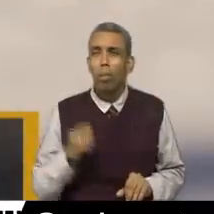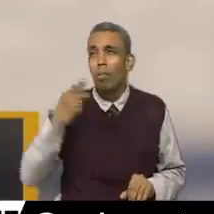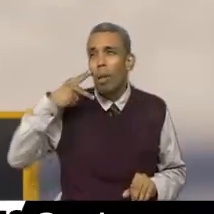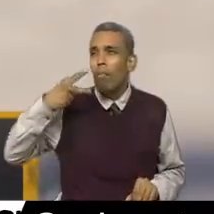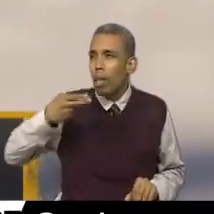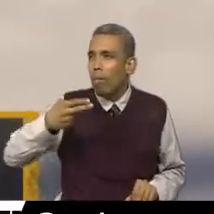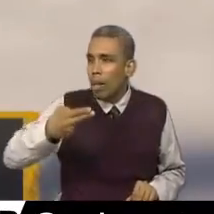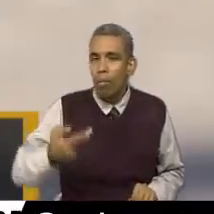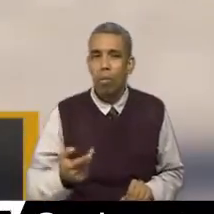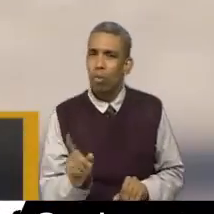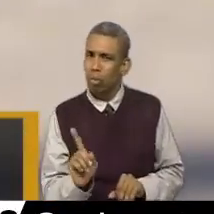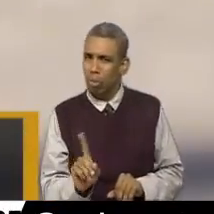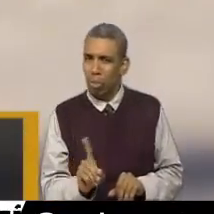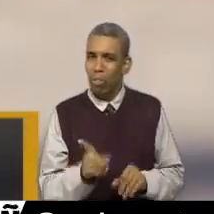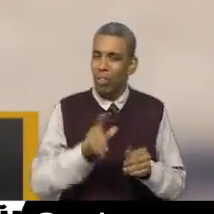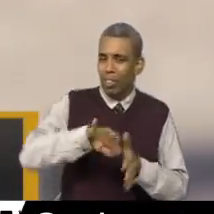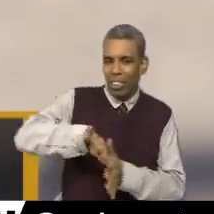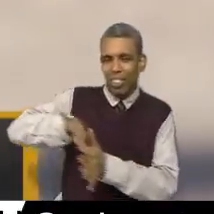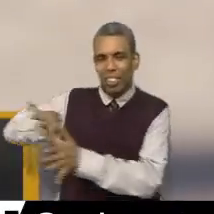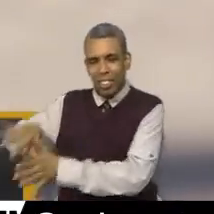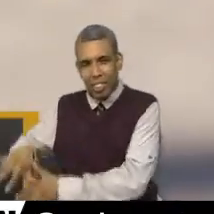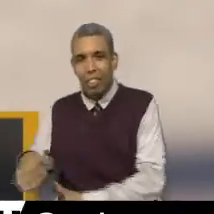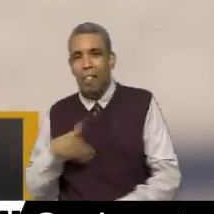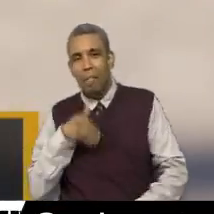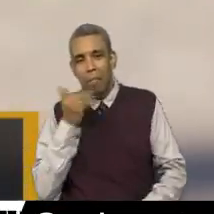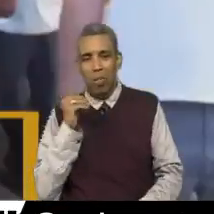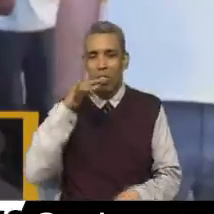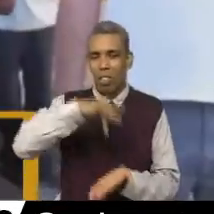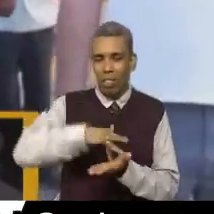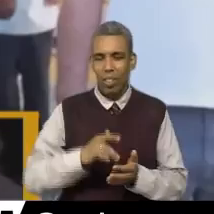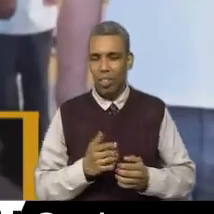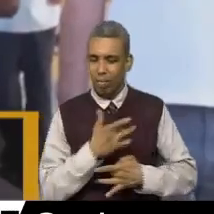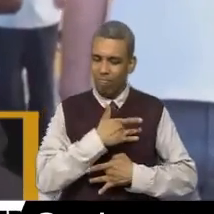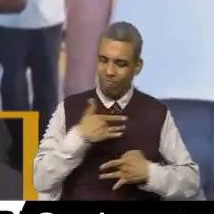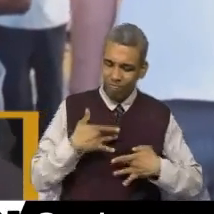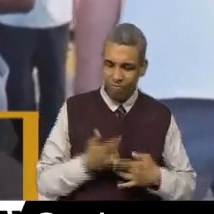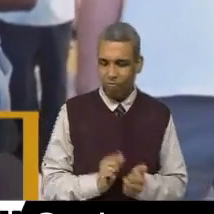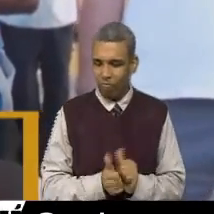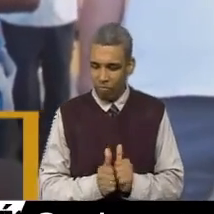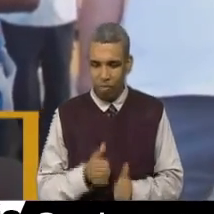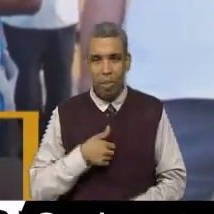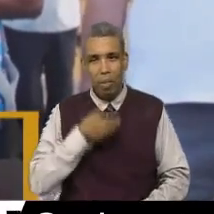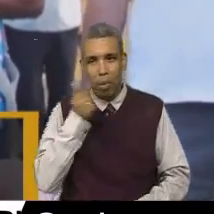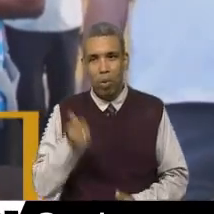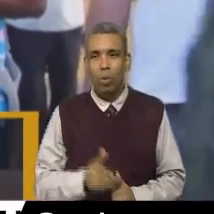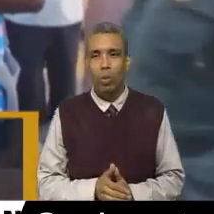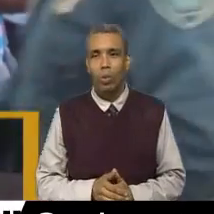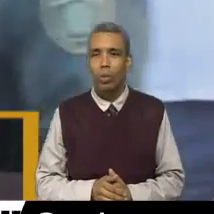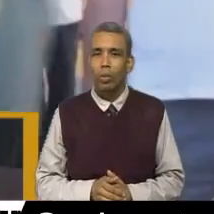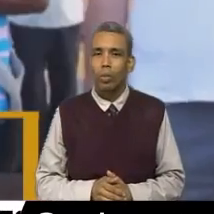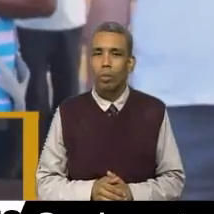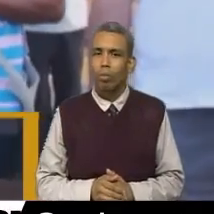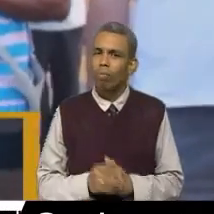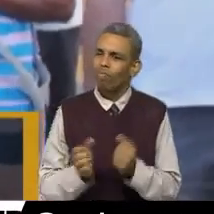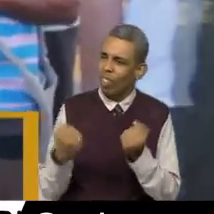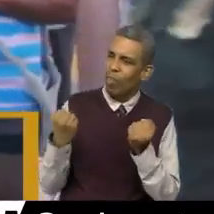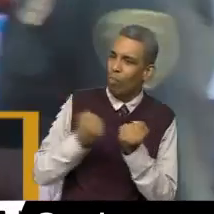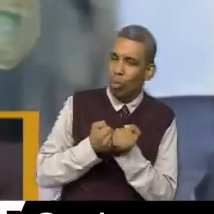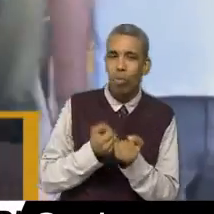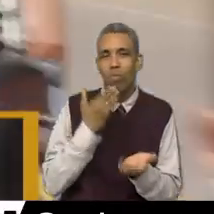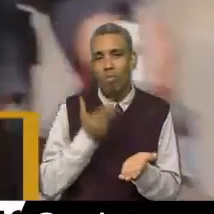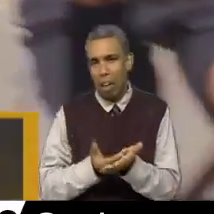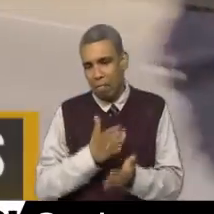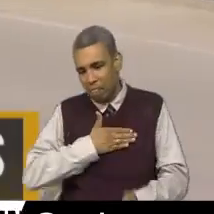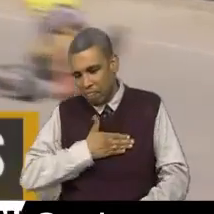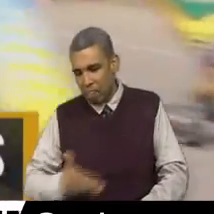rompieron con un momento de actividad física y deportiva. Por acompañarnos, por apoyar lo nuestro, por apoyar este evento y